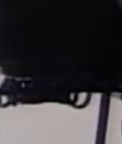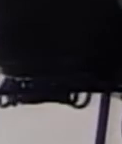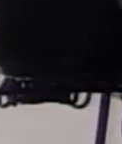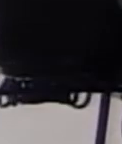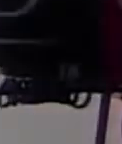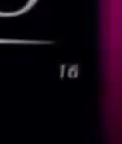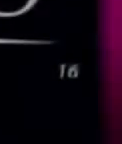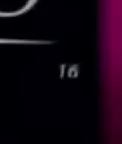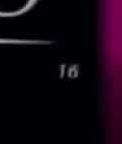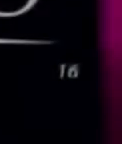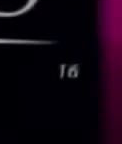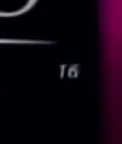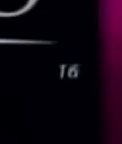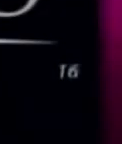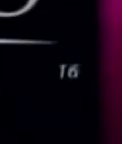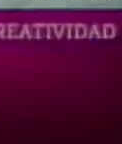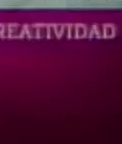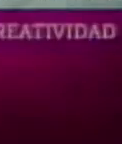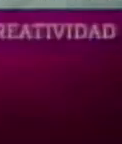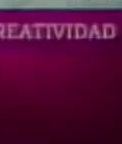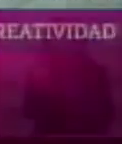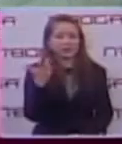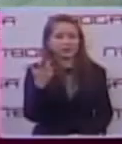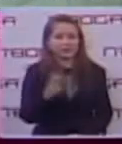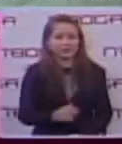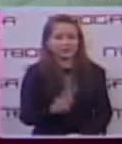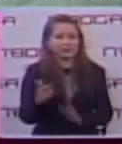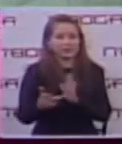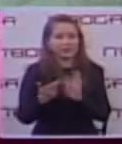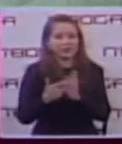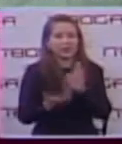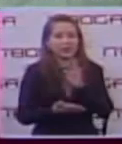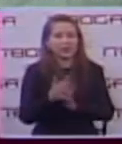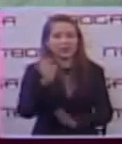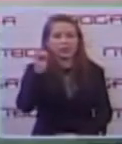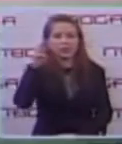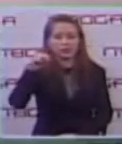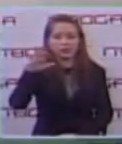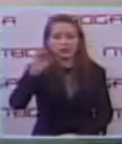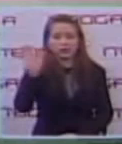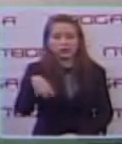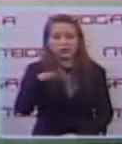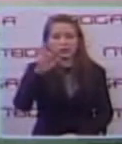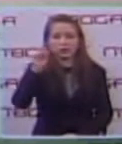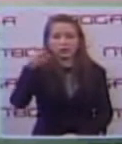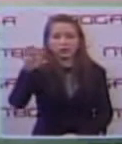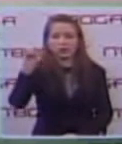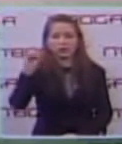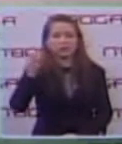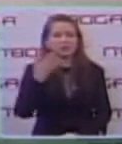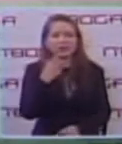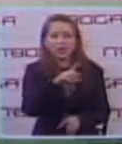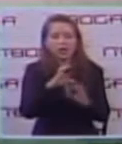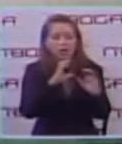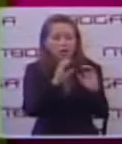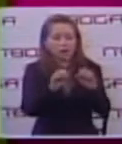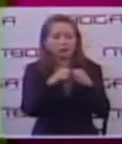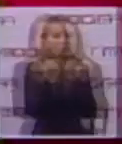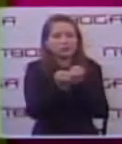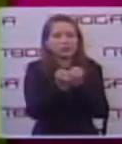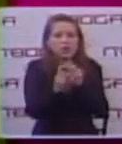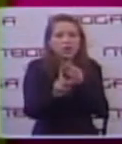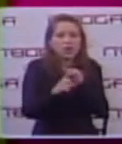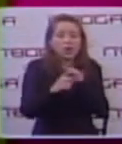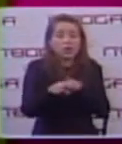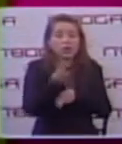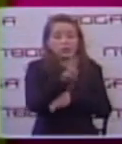La 12ª edición del Encuentro Académico Tinta Tinto de Viaje al Hemisferio Derecho, organizado por la Escuela de Comunicación Social de la UDA, se llevará a